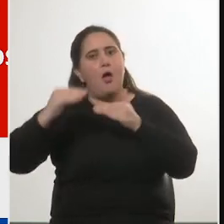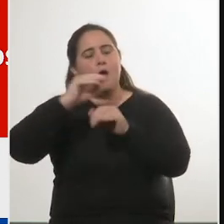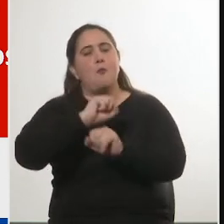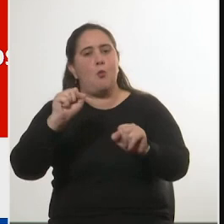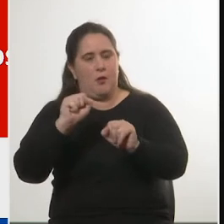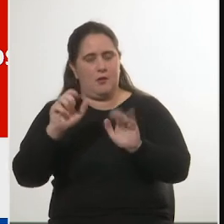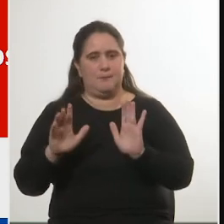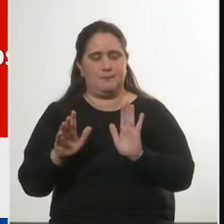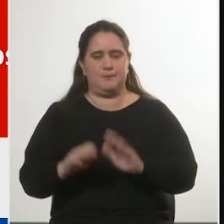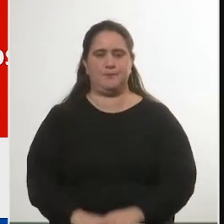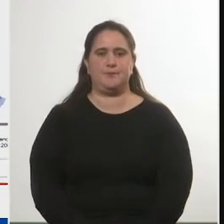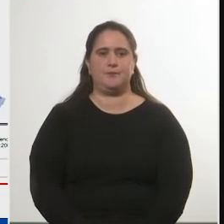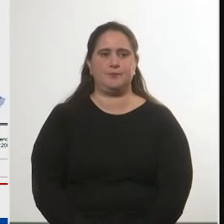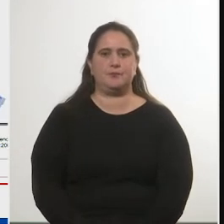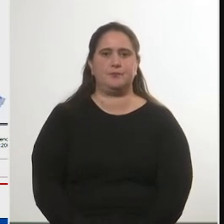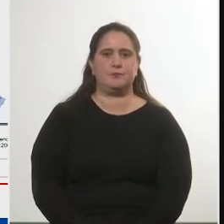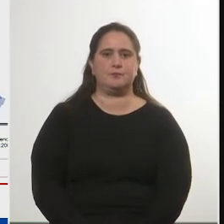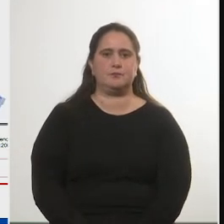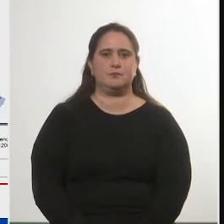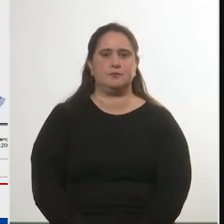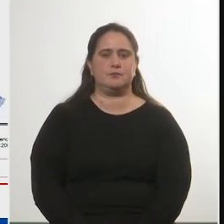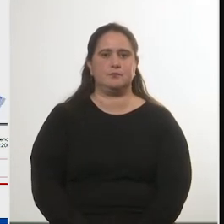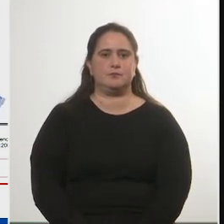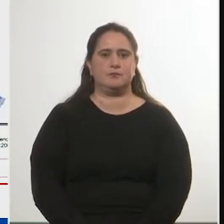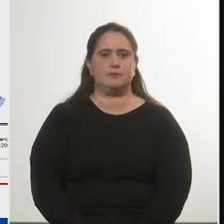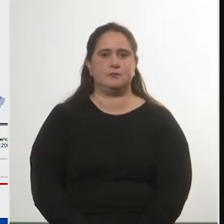permitidos por la ley.